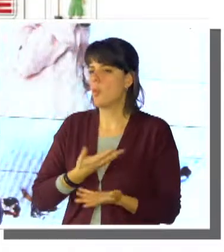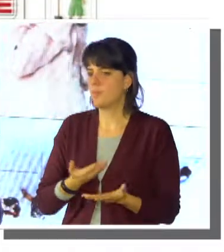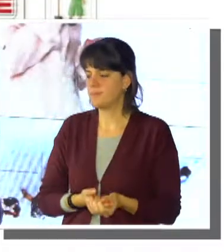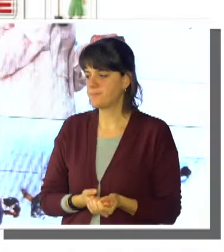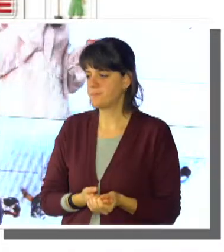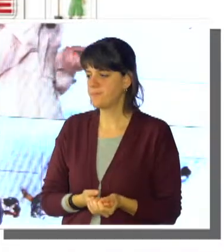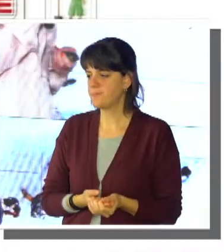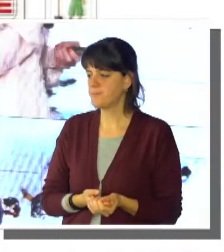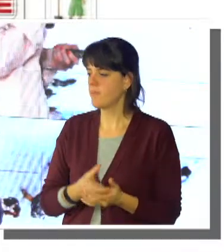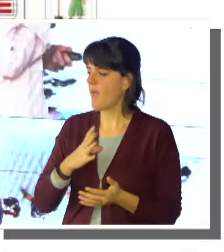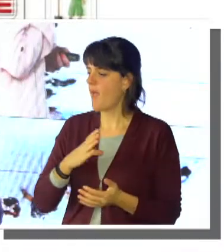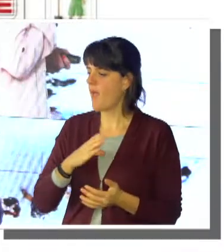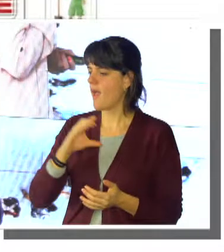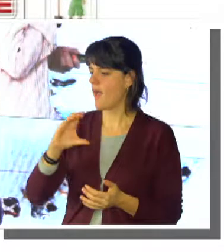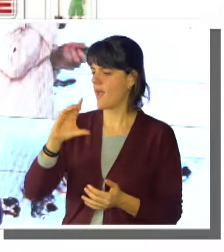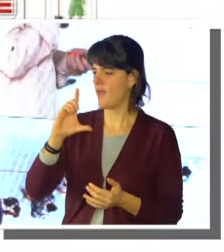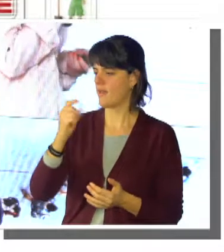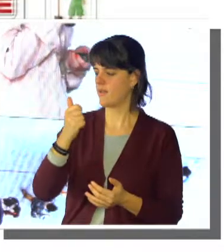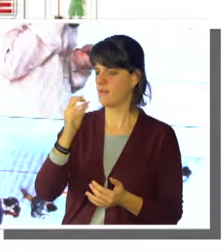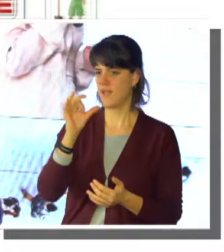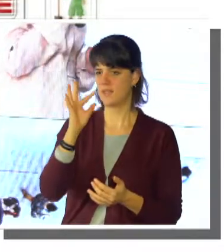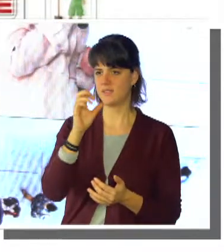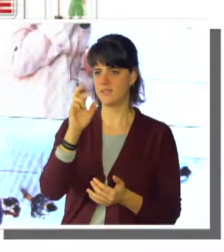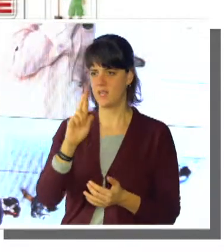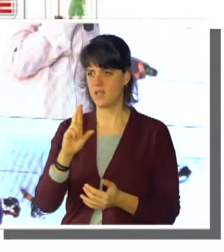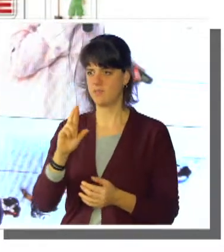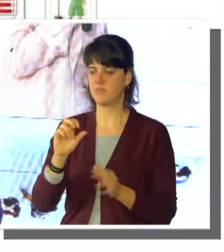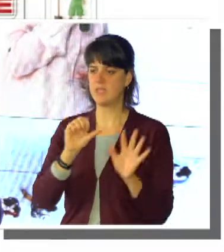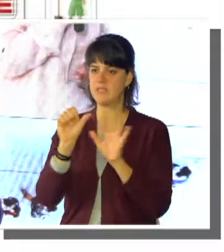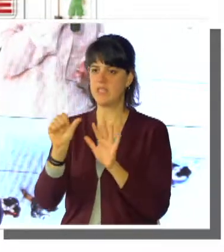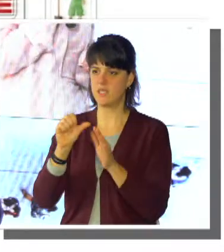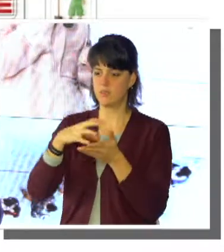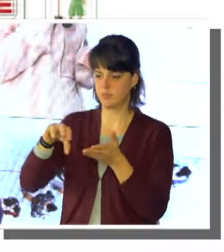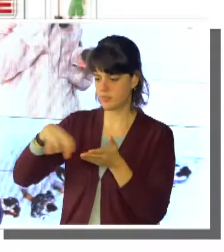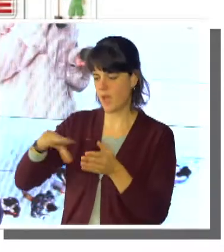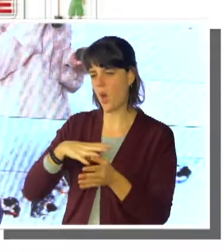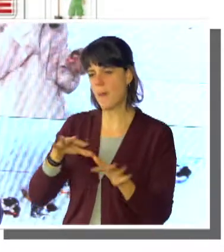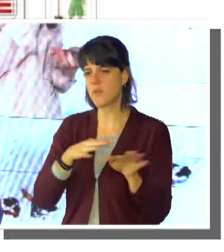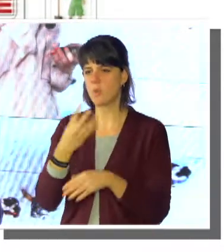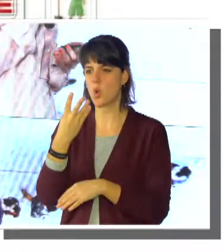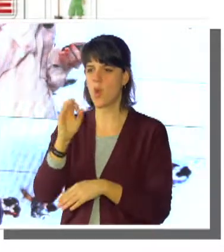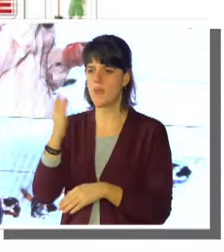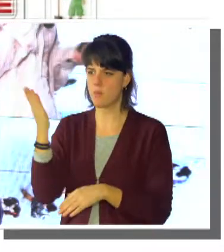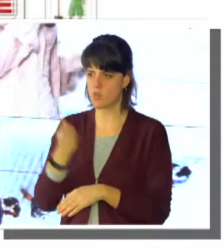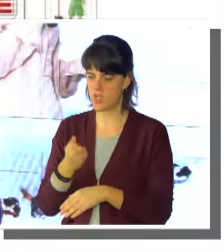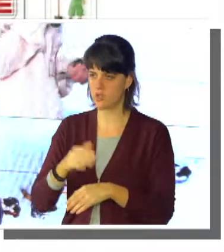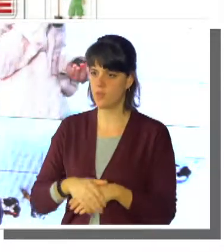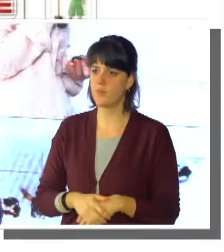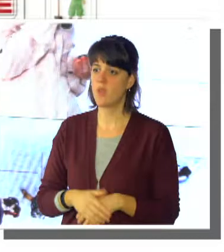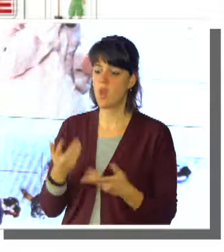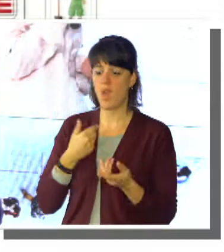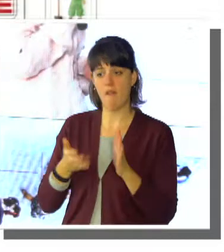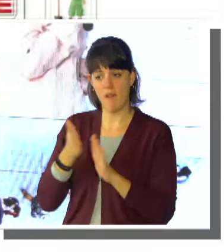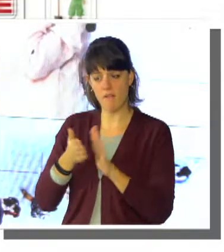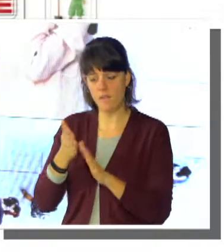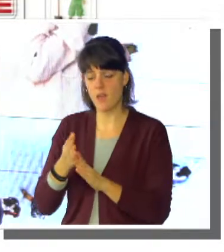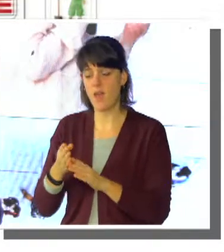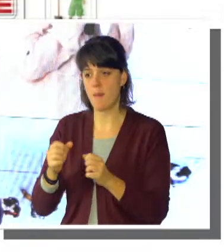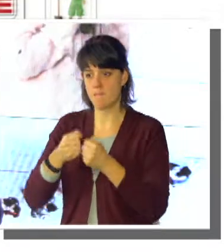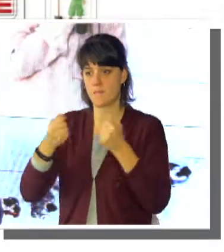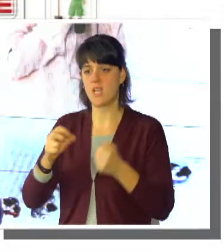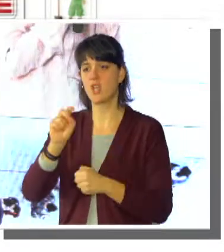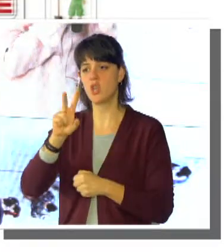no sabemos cuántas piezas tiene. Y cuanto más completo esté, más garantizamos la calidad de nuestro